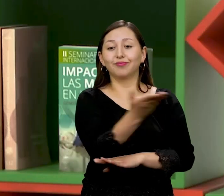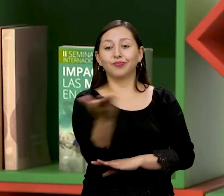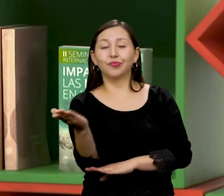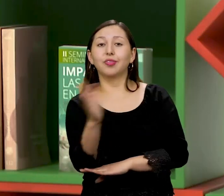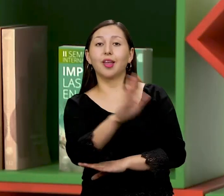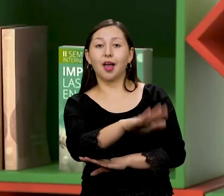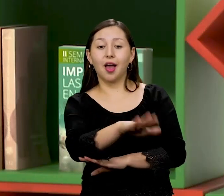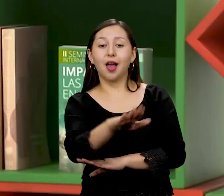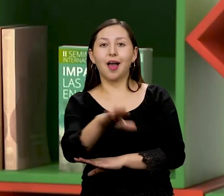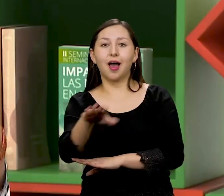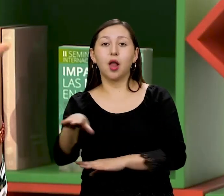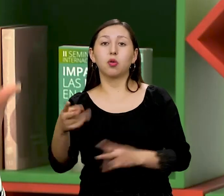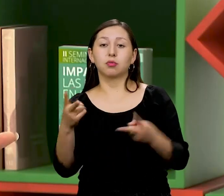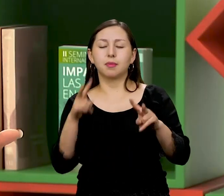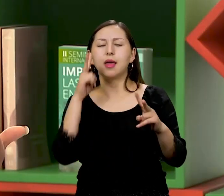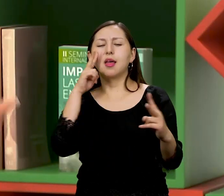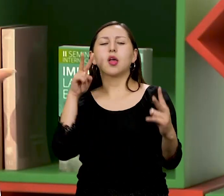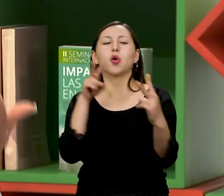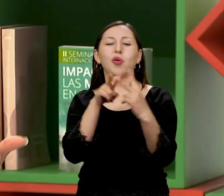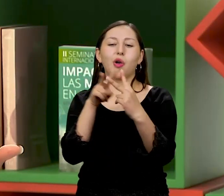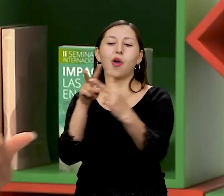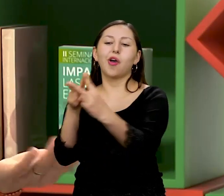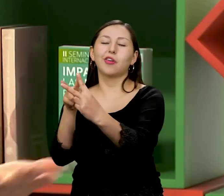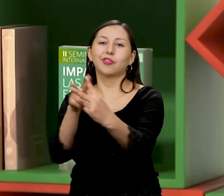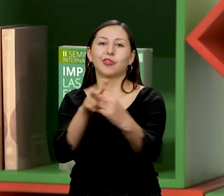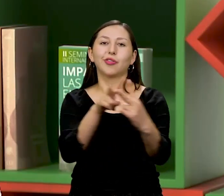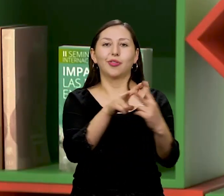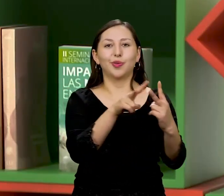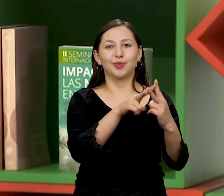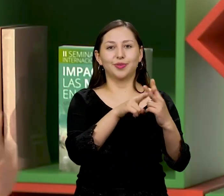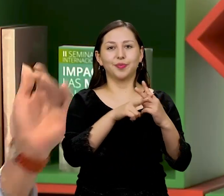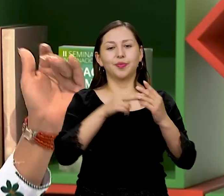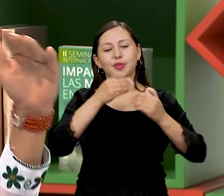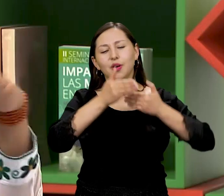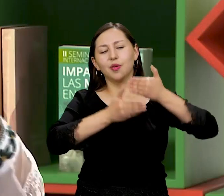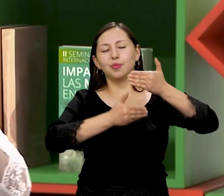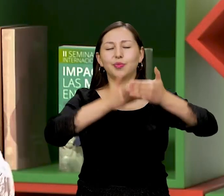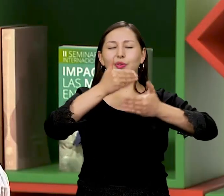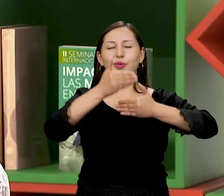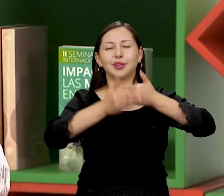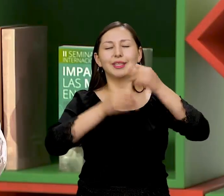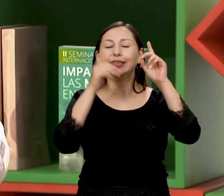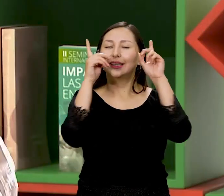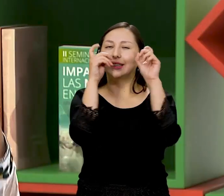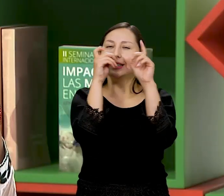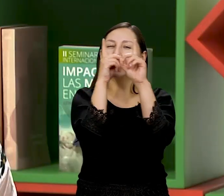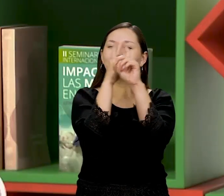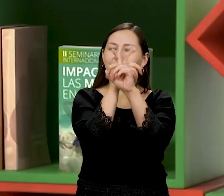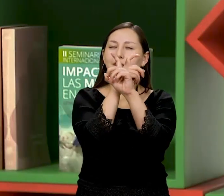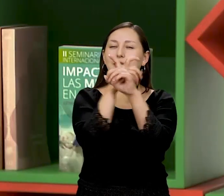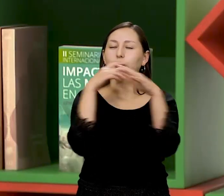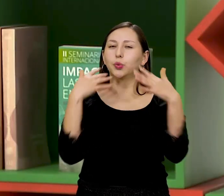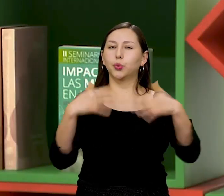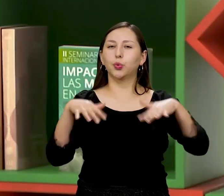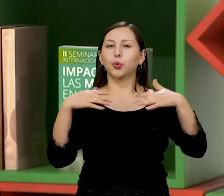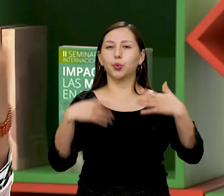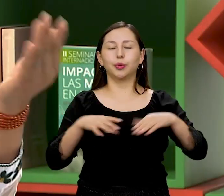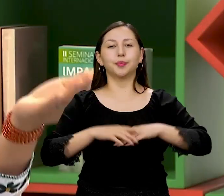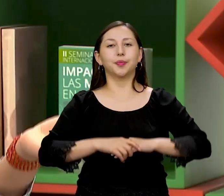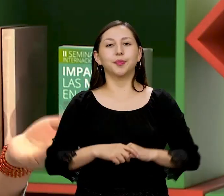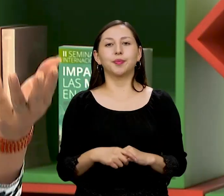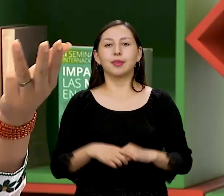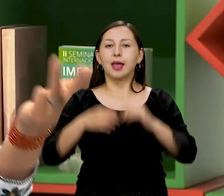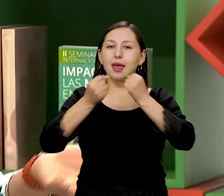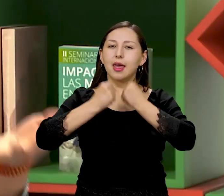están acompañando, nos reconocemos un poco en lo que tú nos cuentas. Quizás el proceso es un poco más difícil,